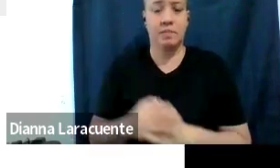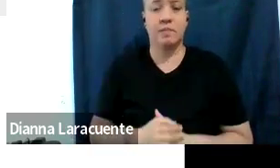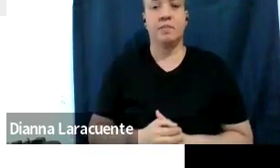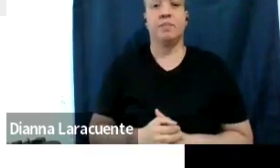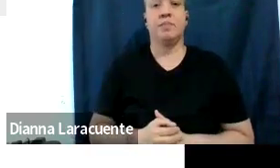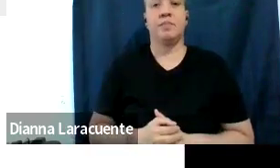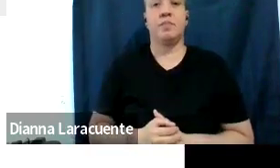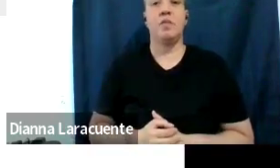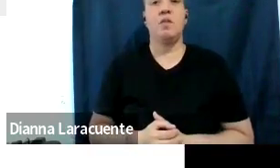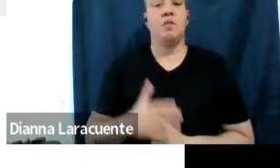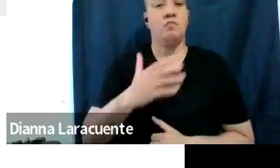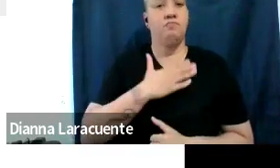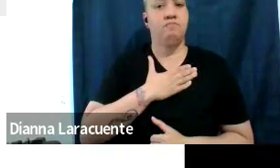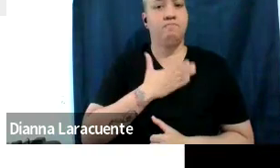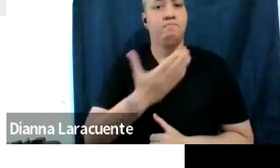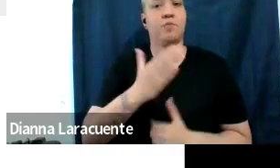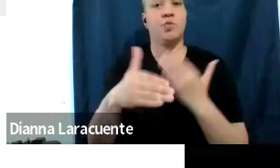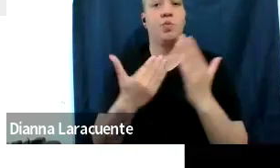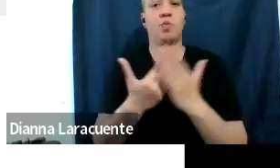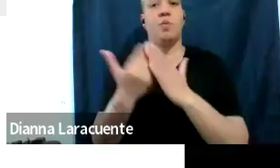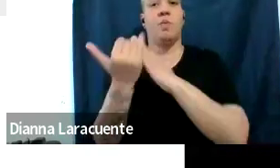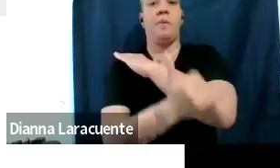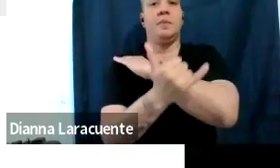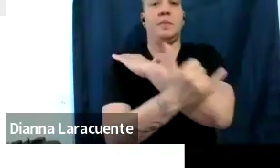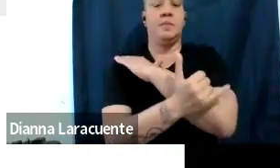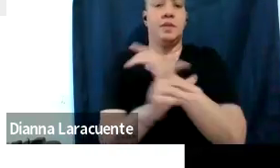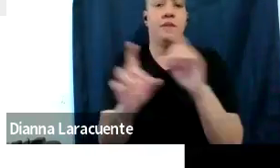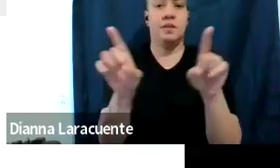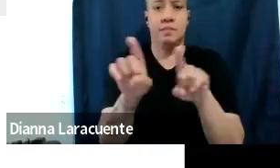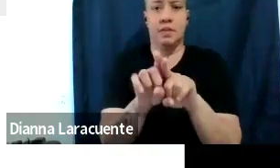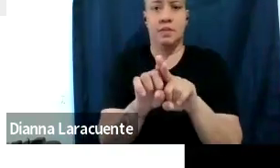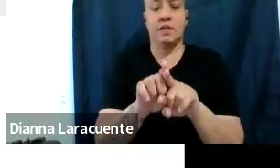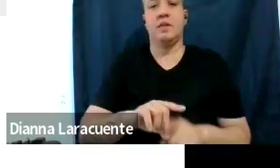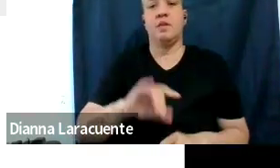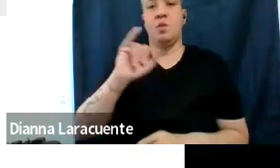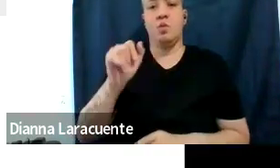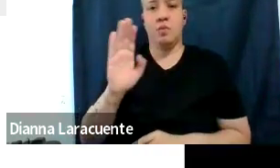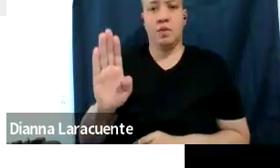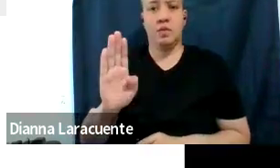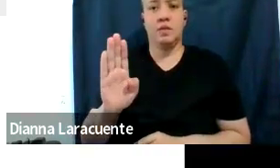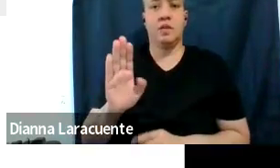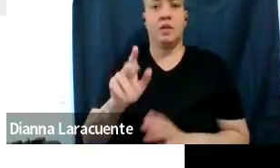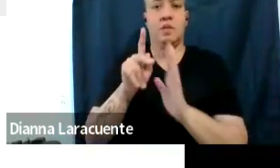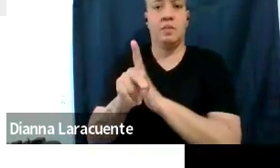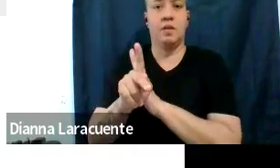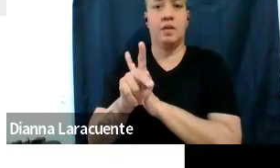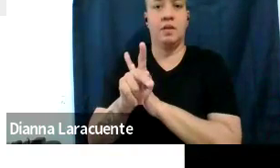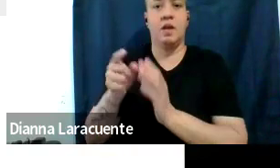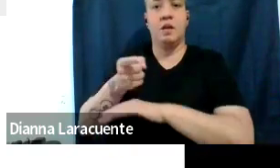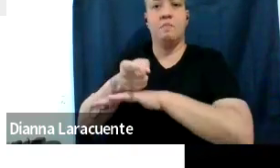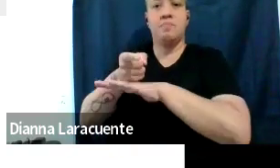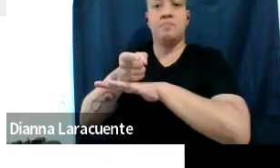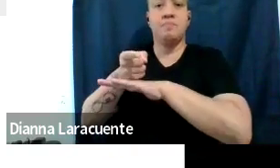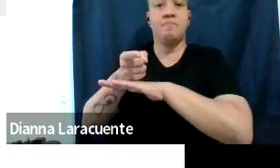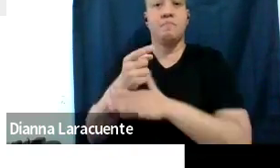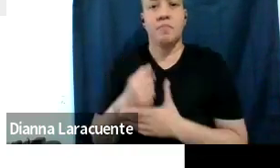que lo arriesgó todo por un país, como lo arriesgó también Valdoriotti, que lo iban a fusilar en el Morro, si no es